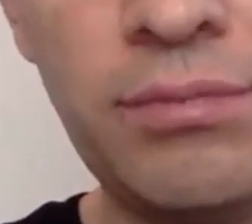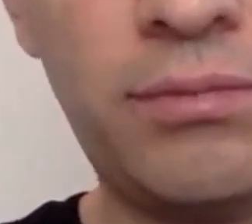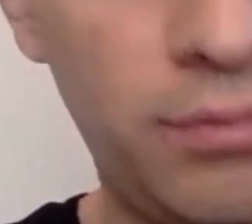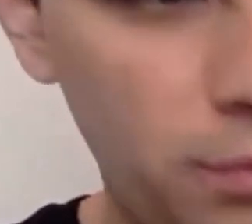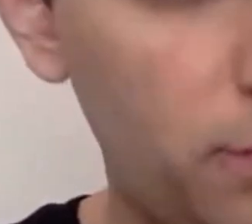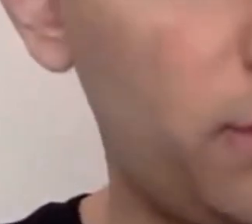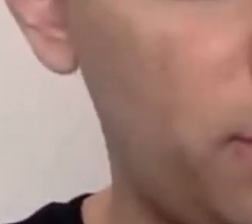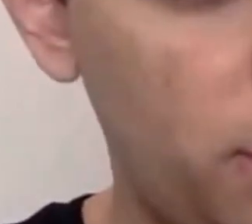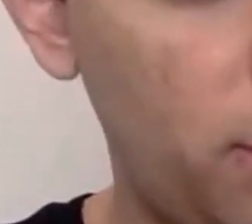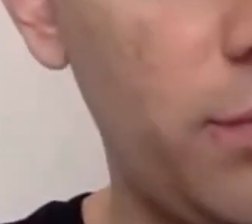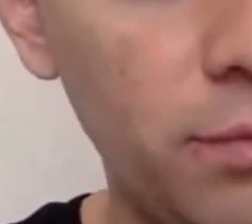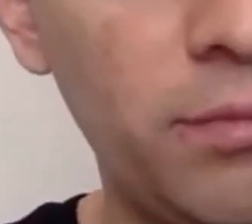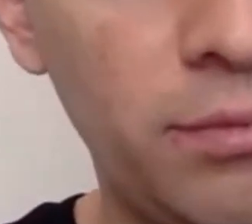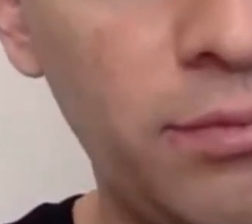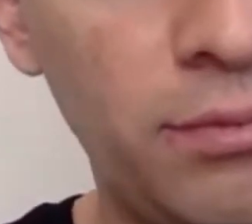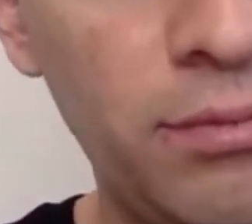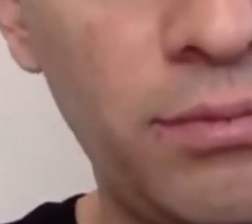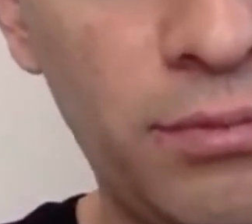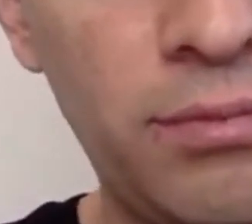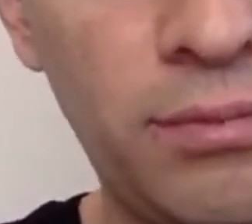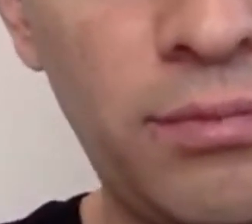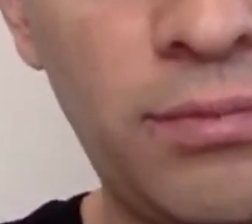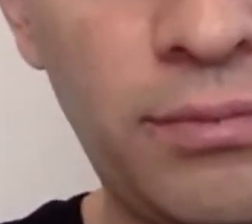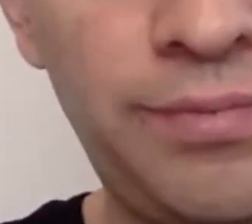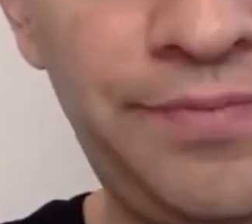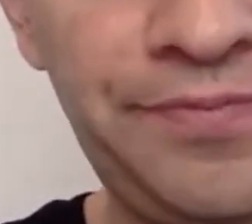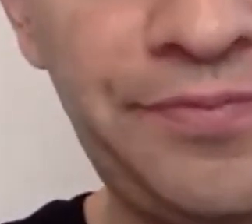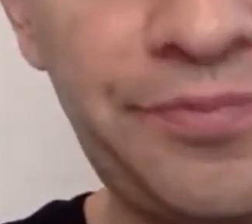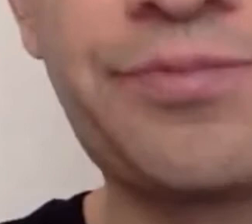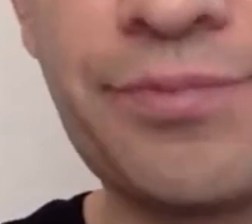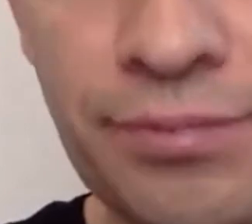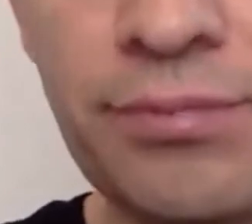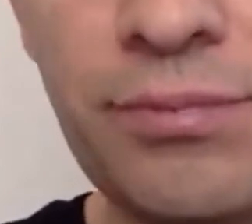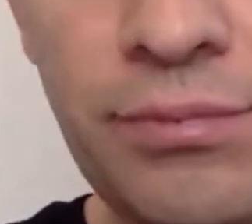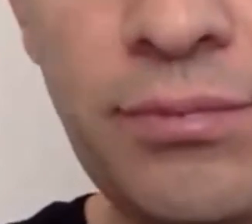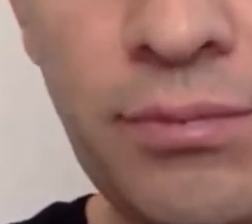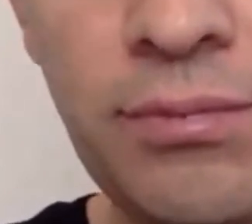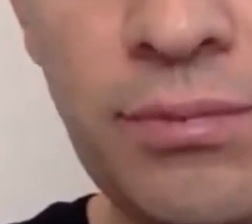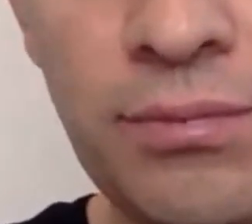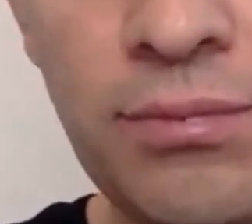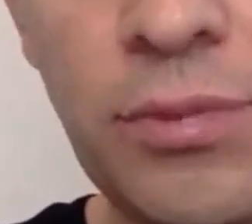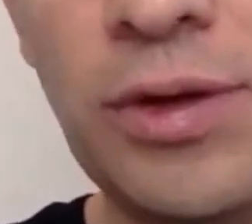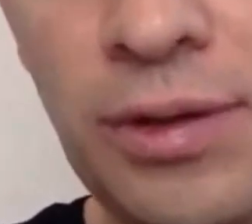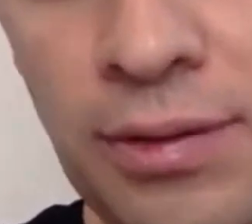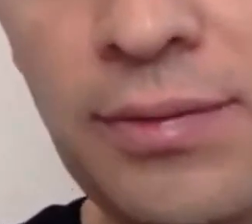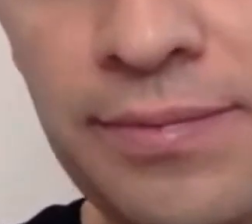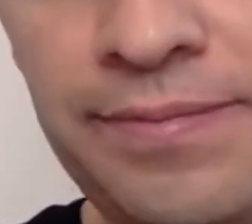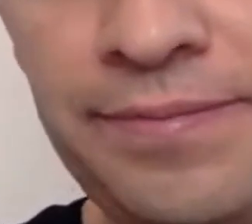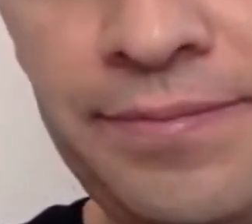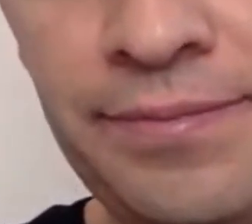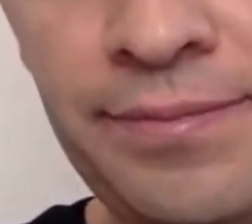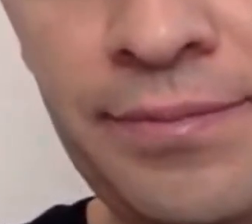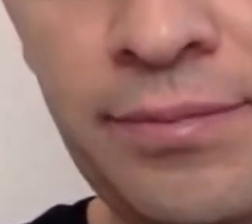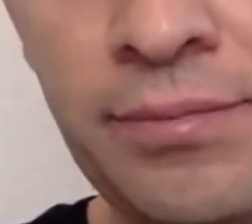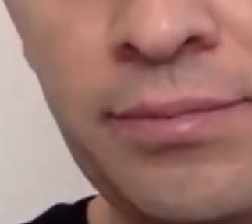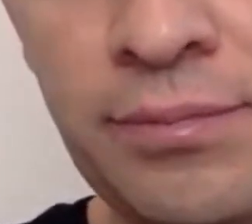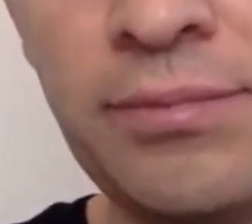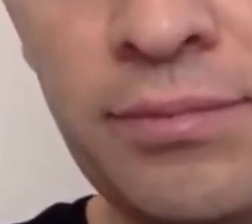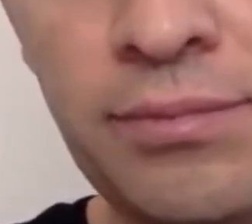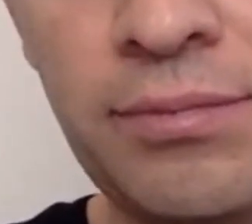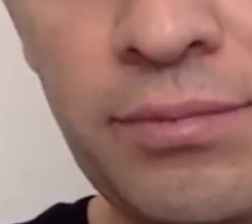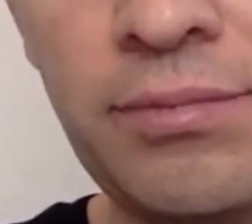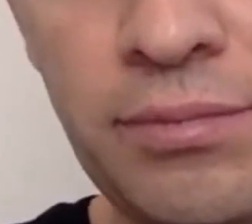que gradarlo por lo menos con tres, sobre todo para los más grandes. Hay rúbricas hasta de cinco, pero bueno, a